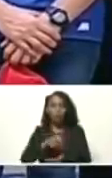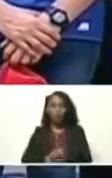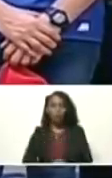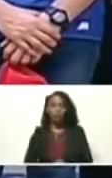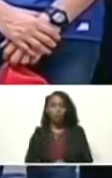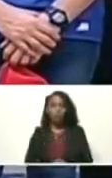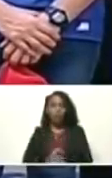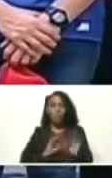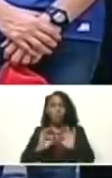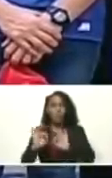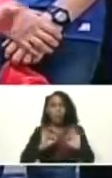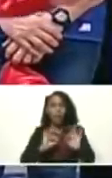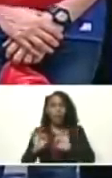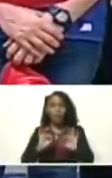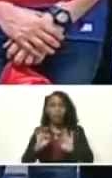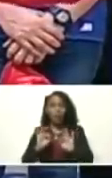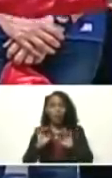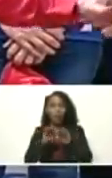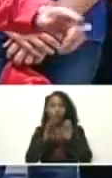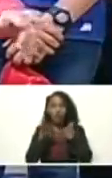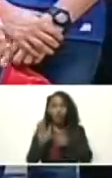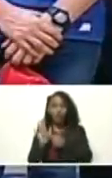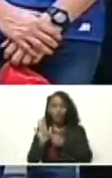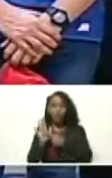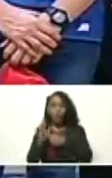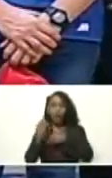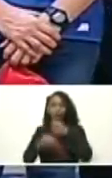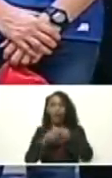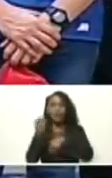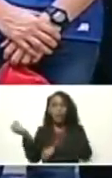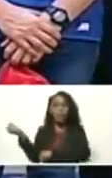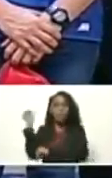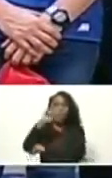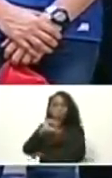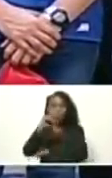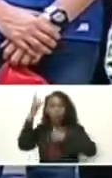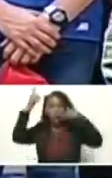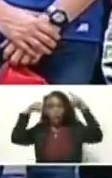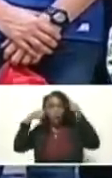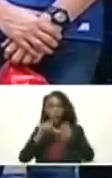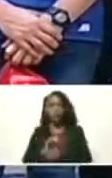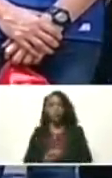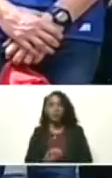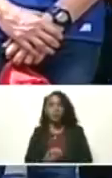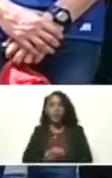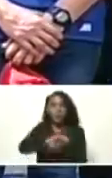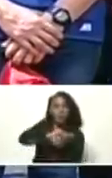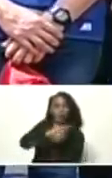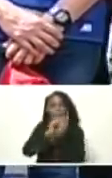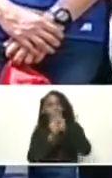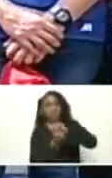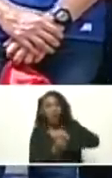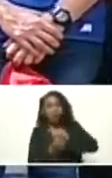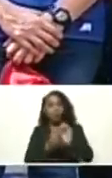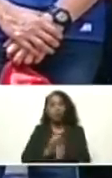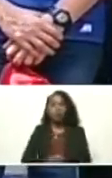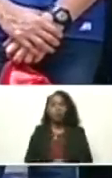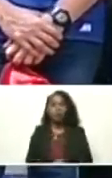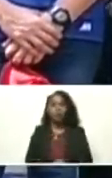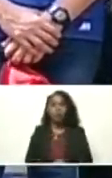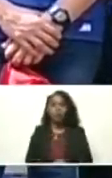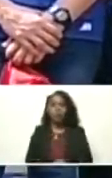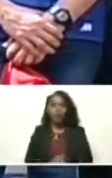de que se preparaba el escenario para derrocarlo y para revertir